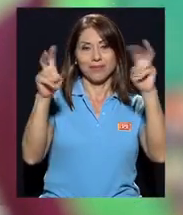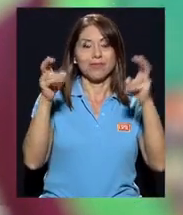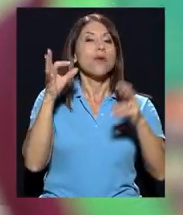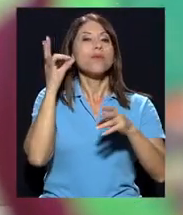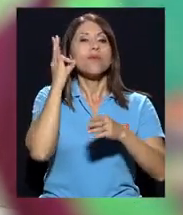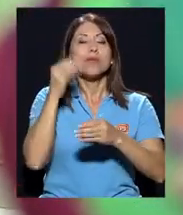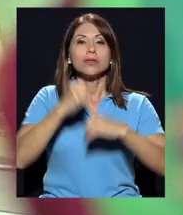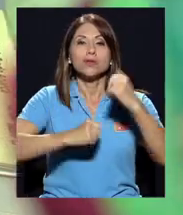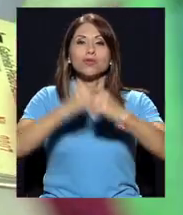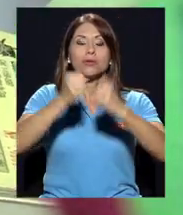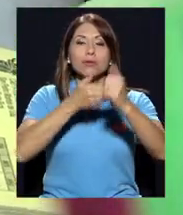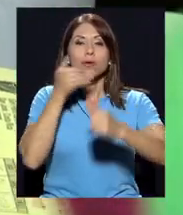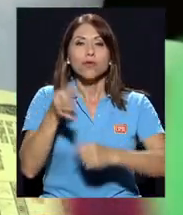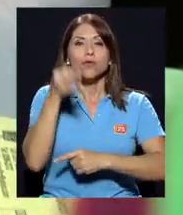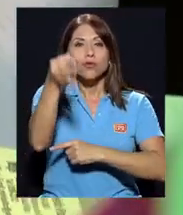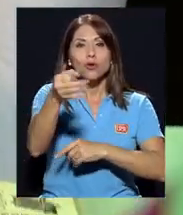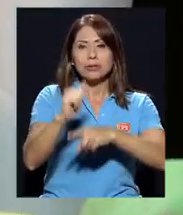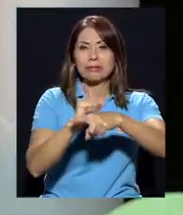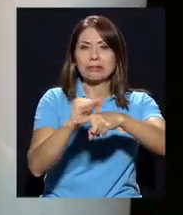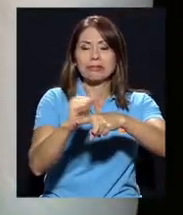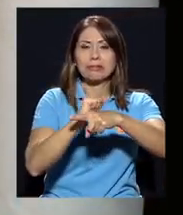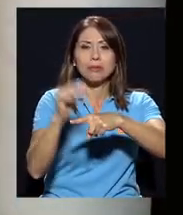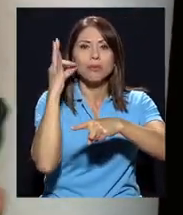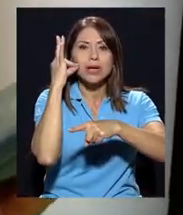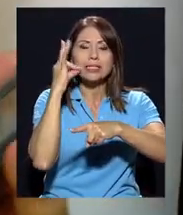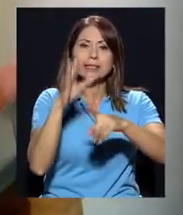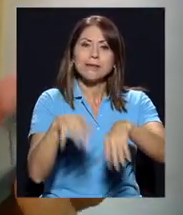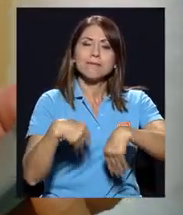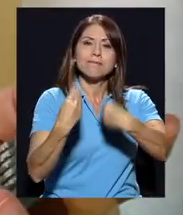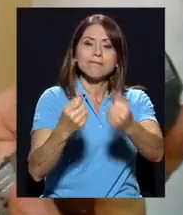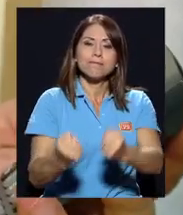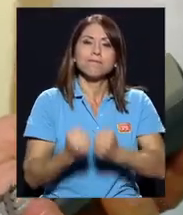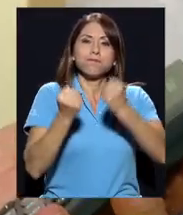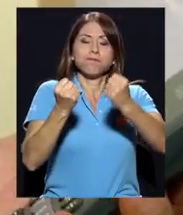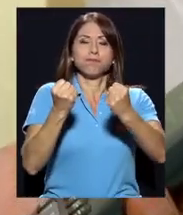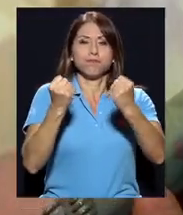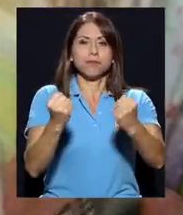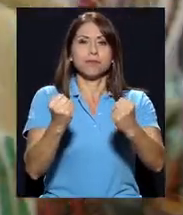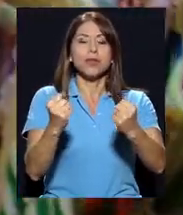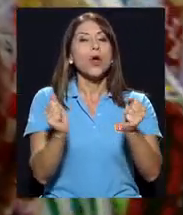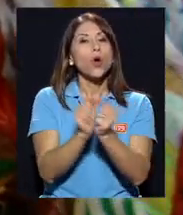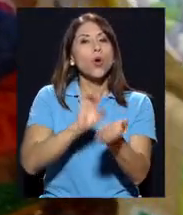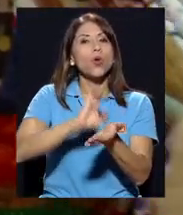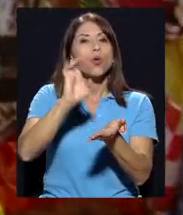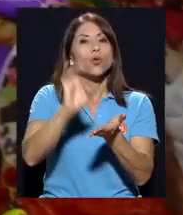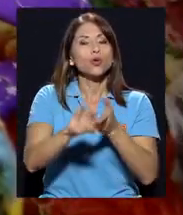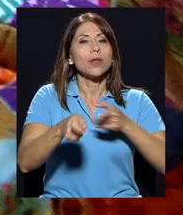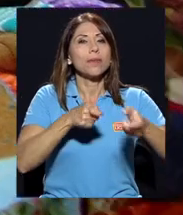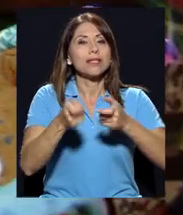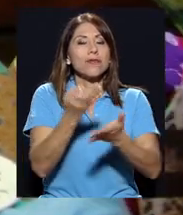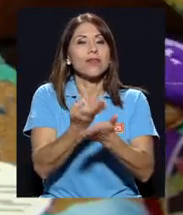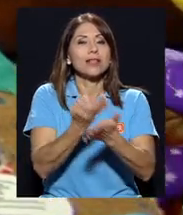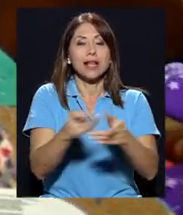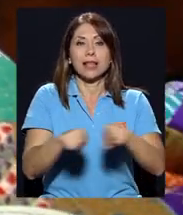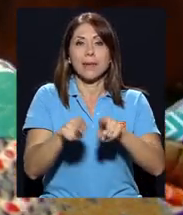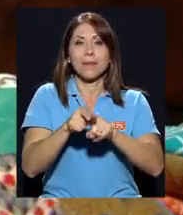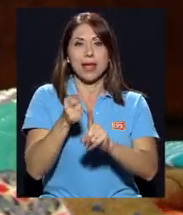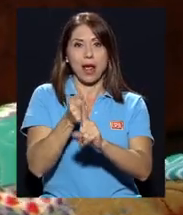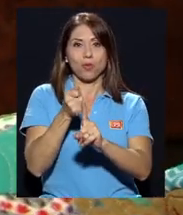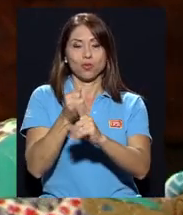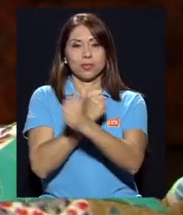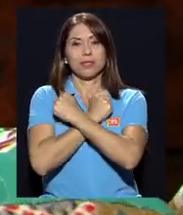Futuro capacita y empodera a las mujeres con cursos de administración financiera y autoestima para que aprendan a manejar sus